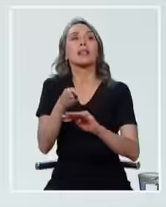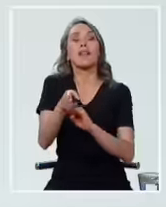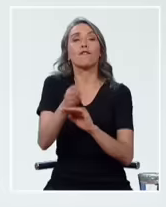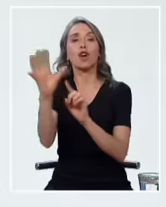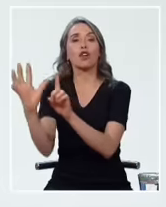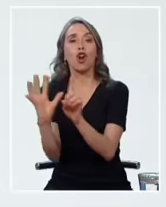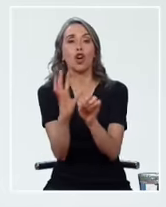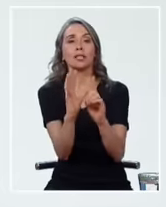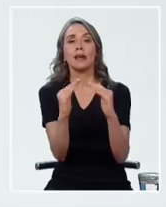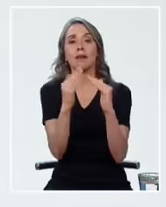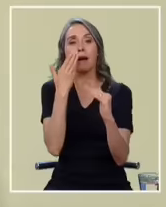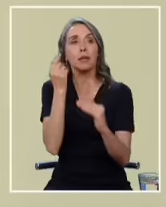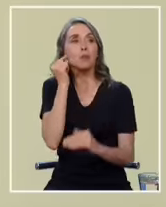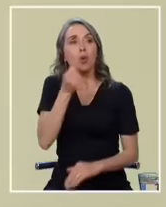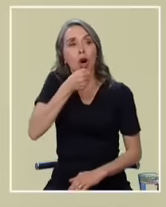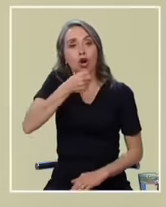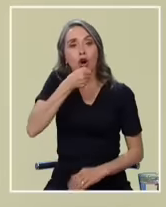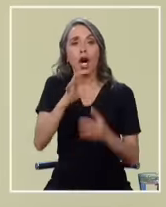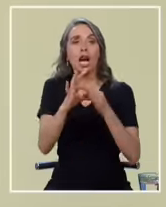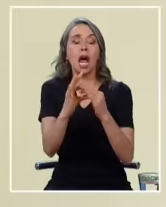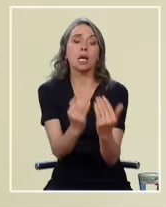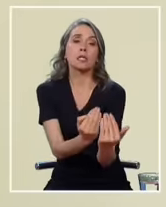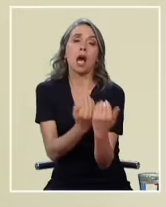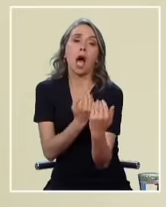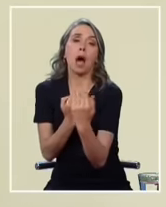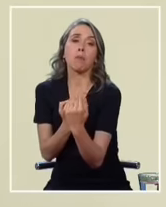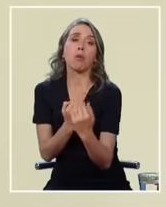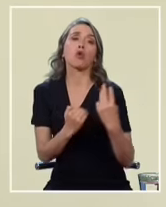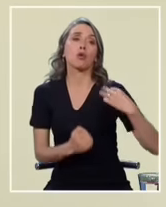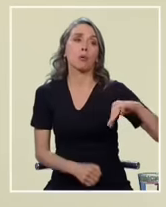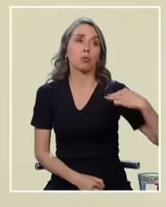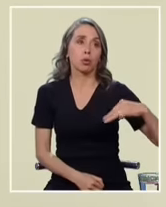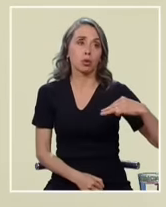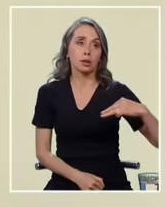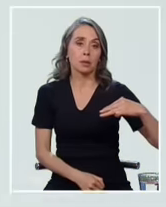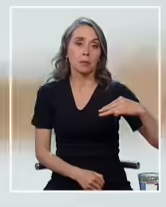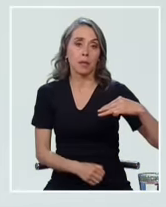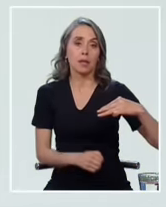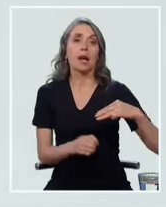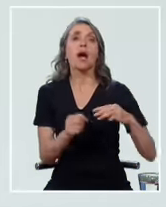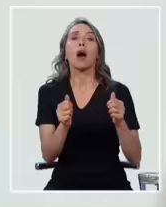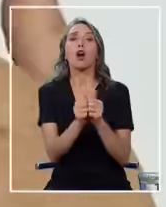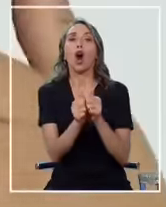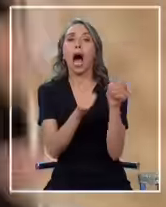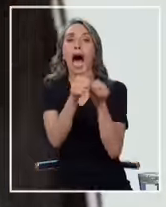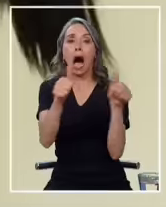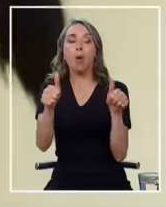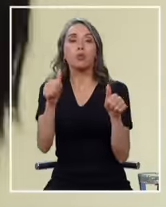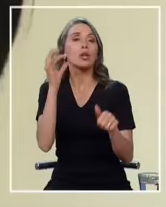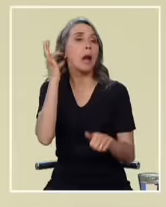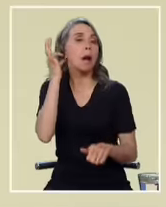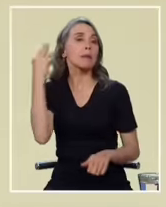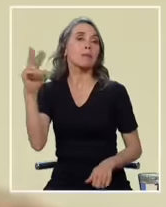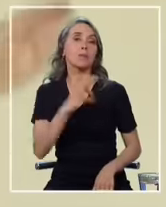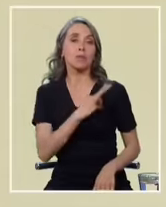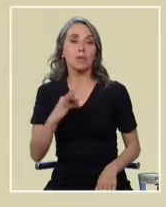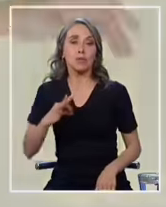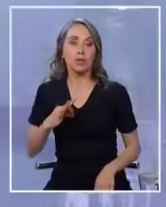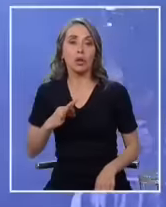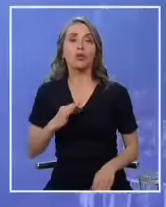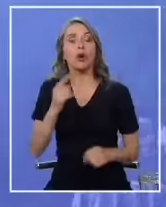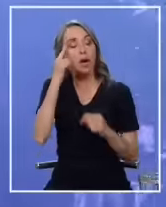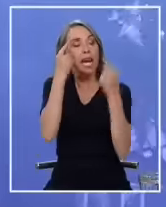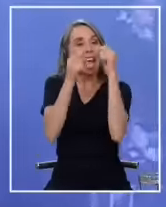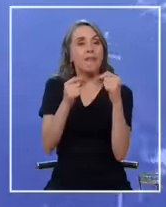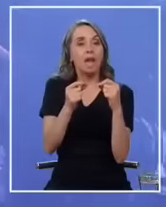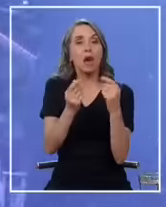Casablanca. Mientras, la conductora agradeció el apoyo brindado por la municipalidad, que junto a las autoridades de la mujer evalúan pasos a seguir en